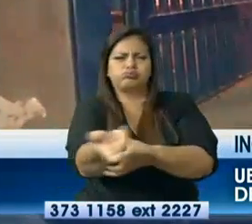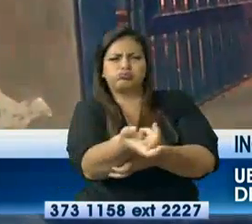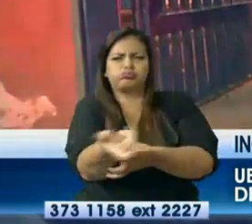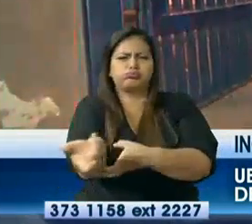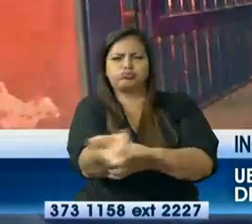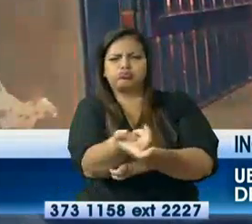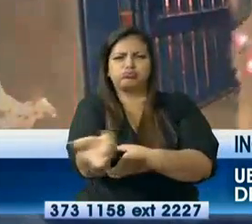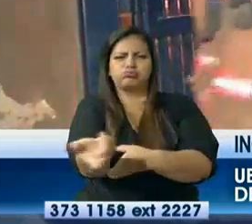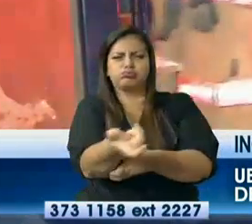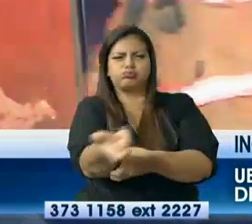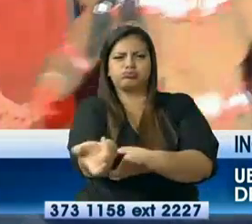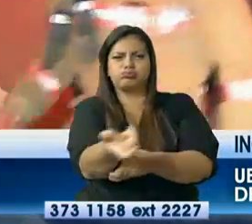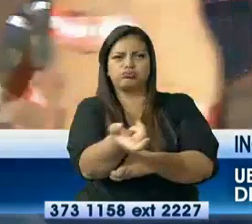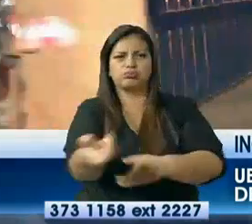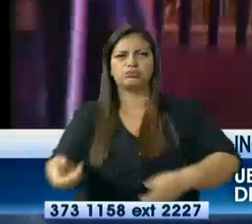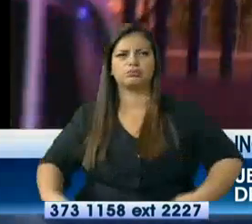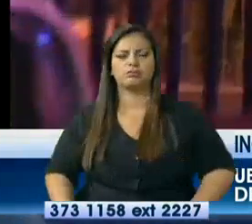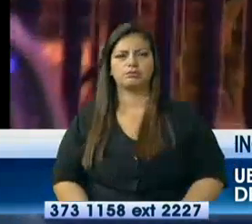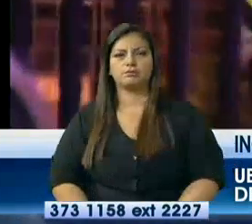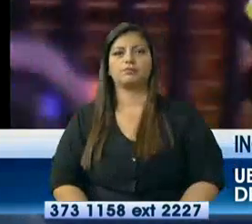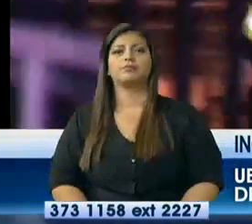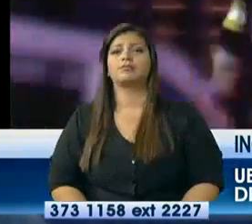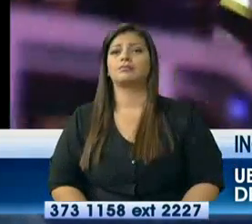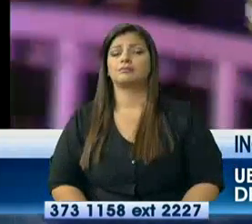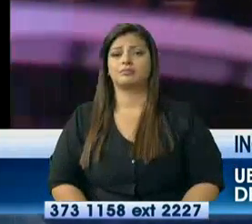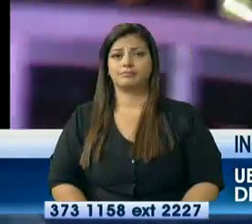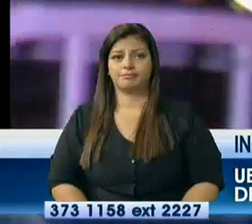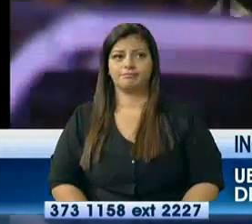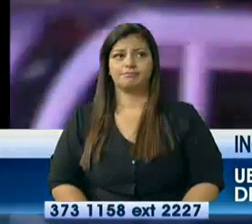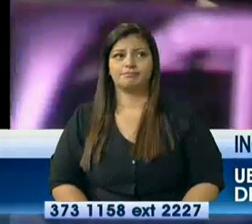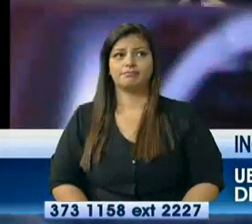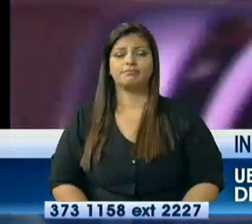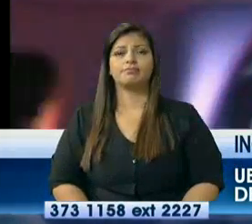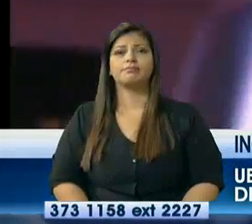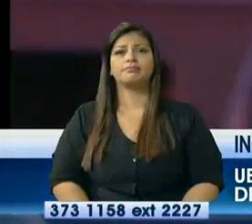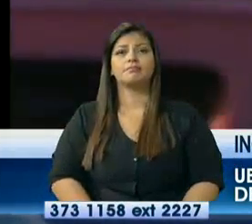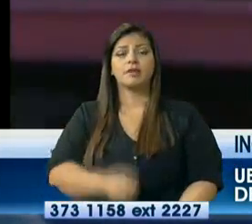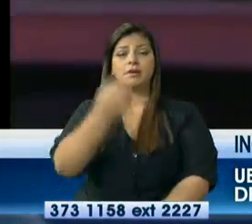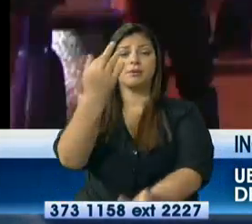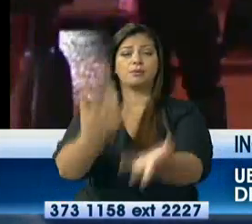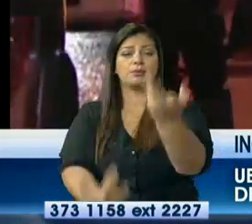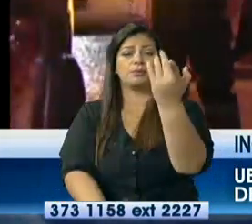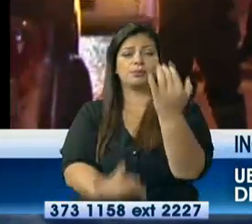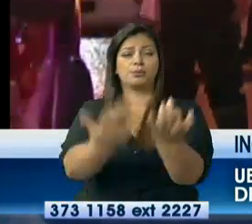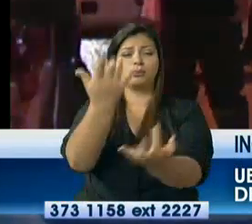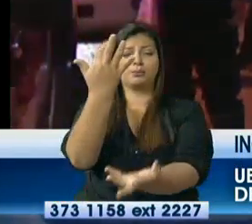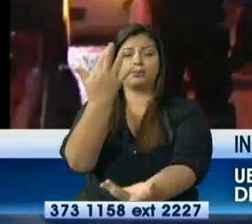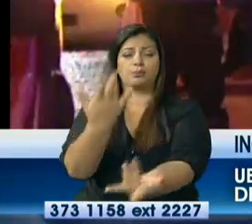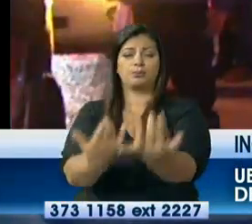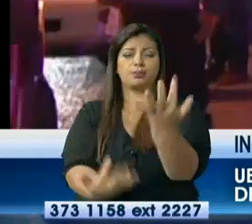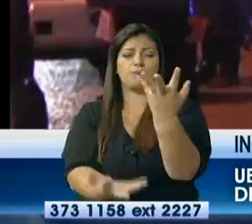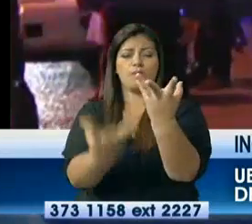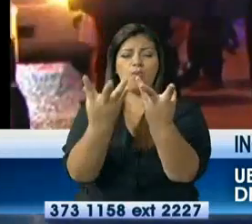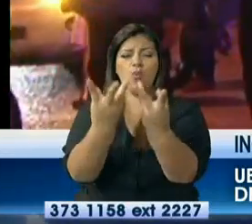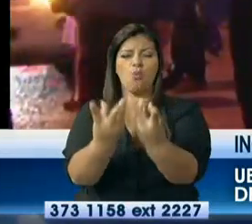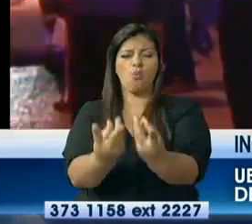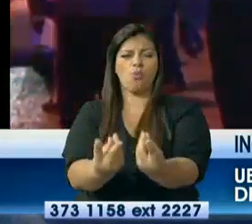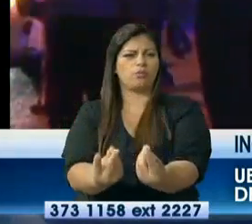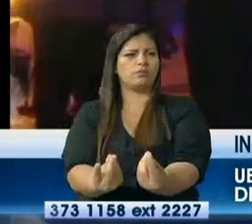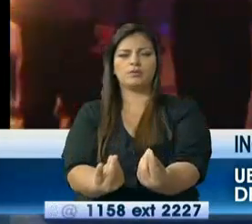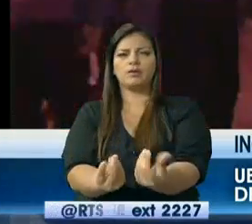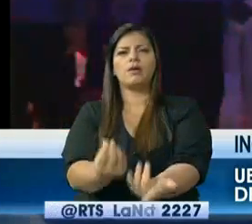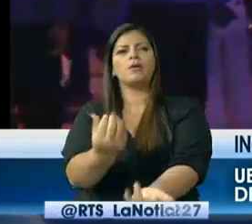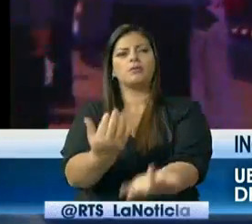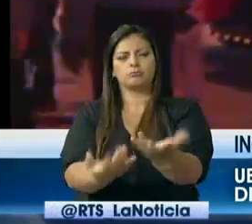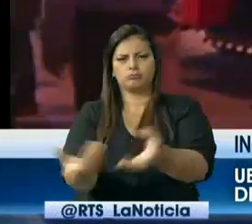oportuna intervención del cuerpo de bomberos, se evitó que el fuego consuma en su totalidad los locales. En el sitio se congregaron